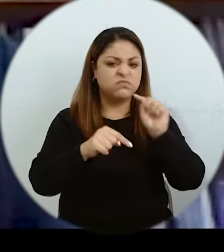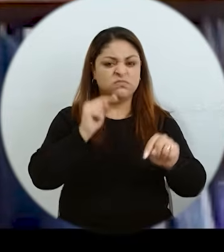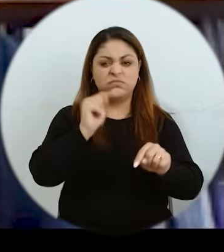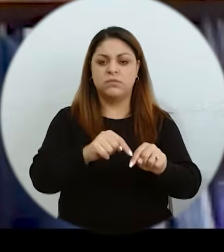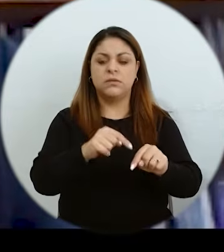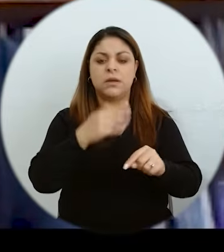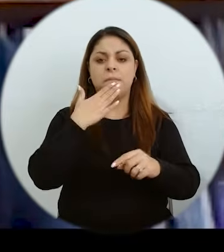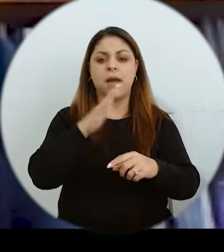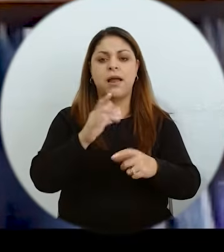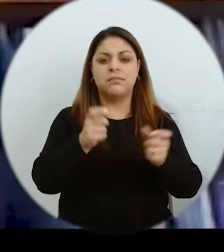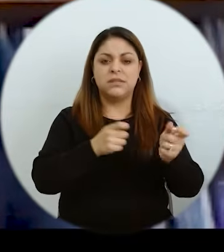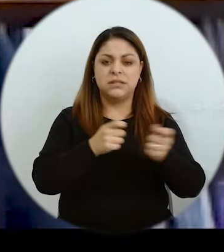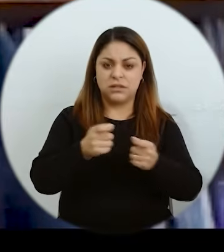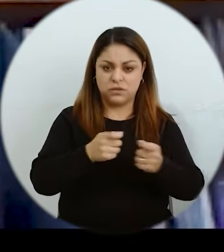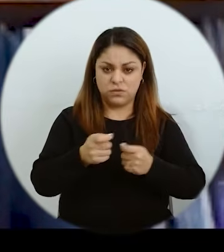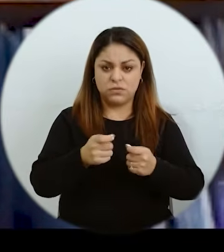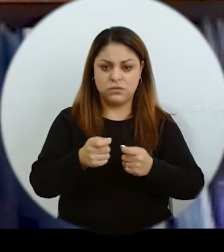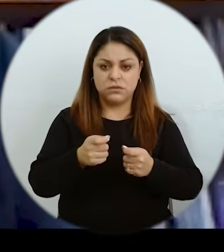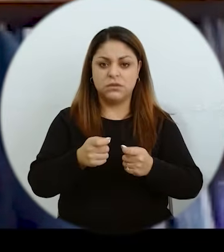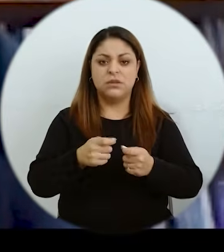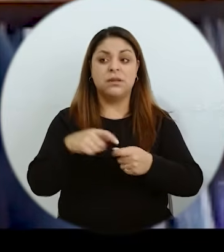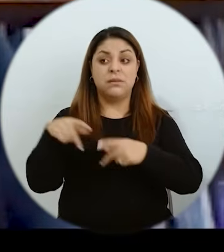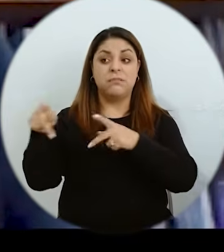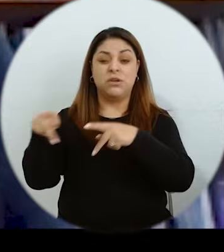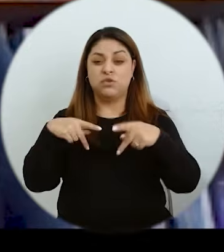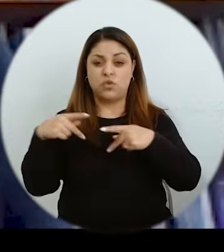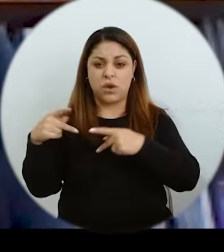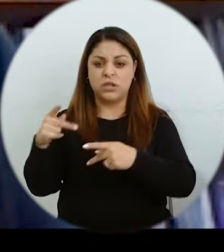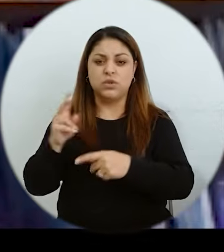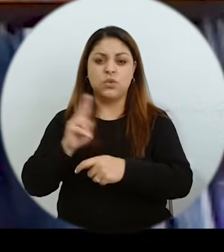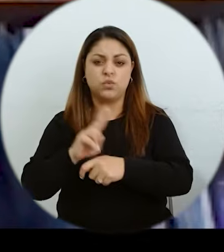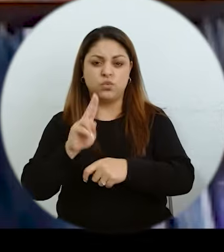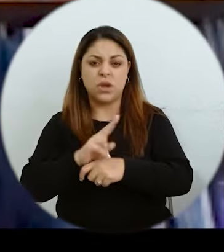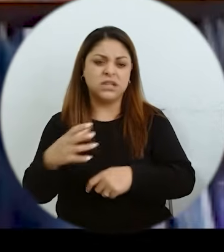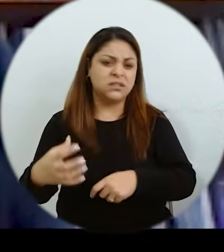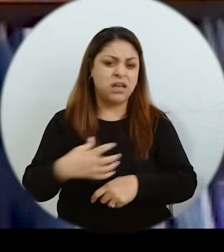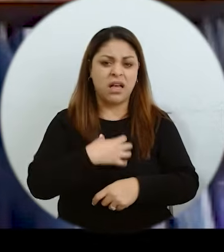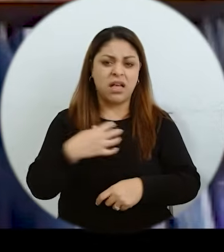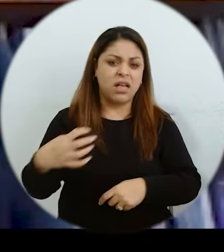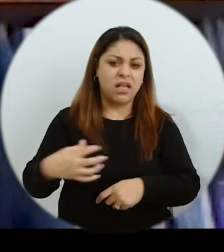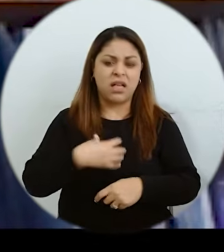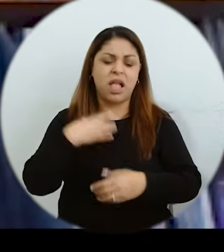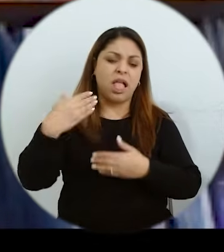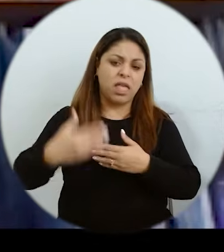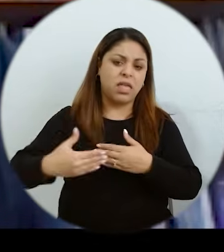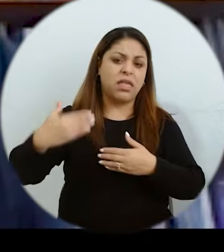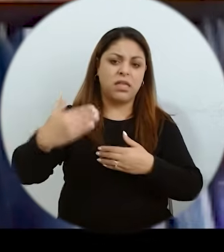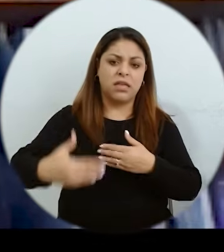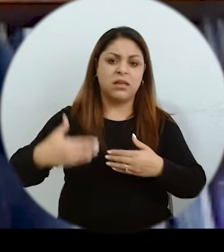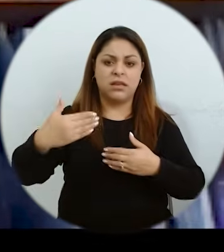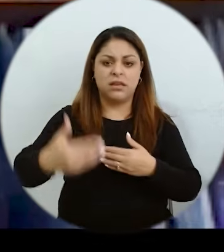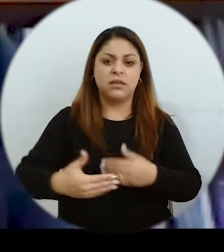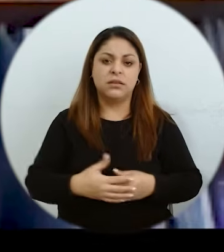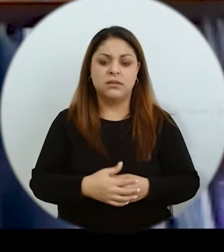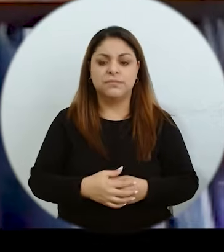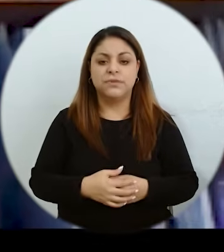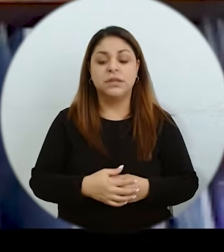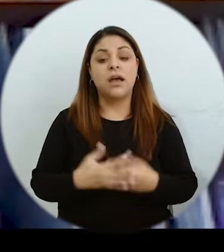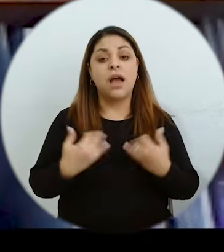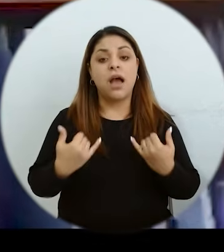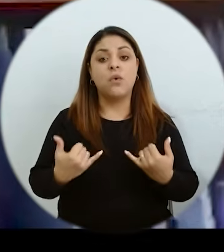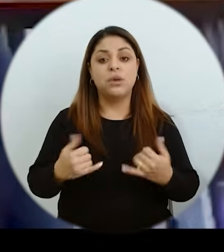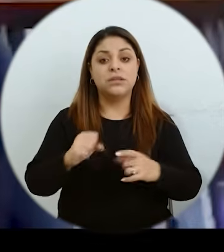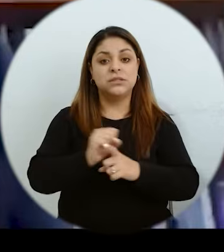en términos de una celeridad de la administración de justicia que es necesaria y que las personas usuarias la